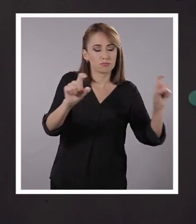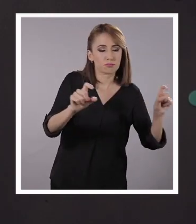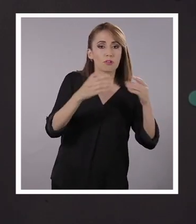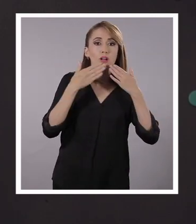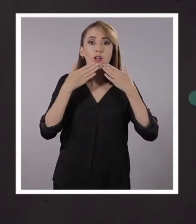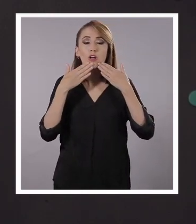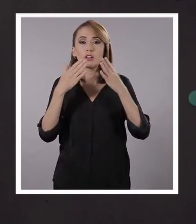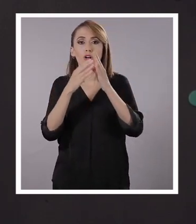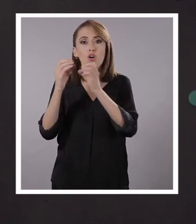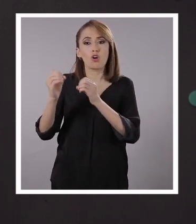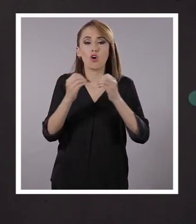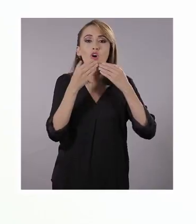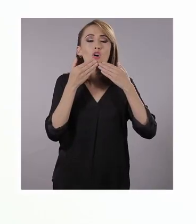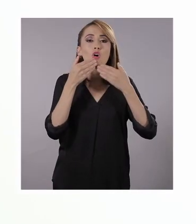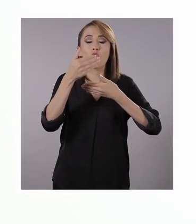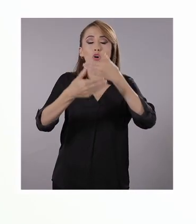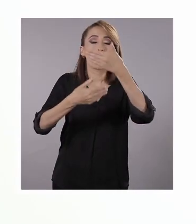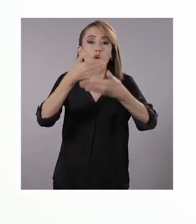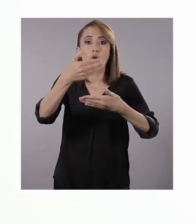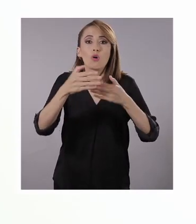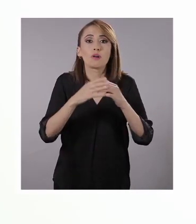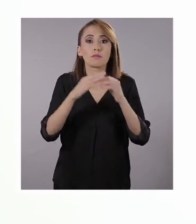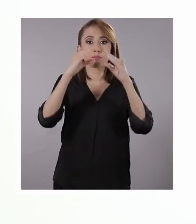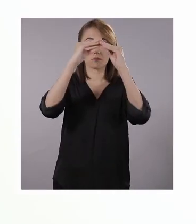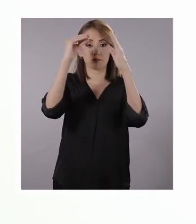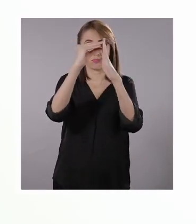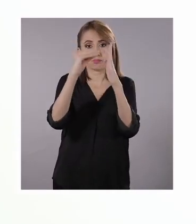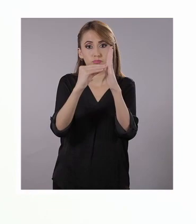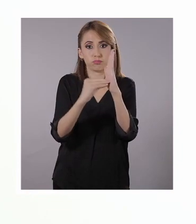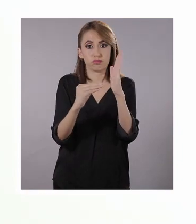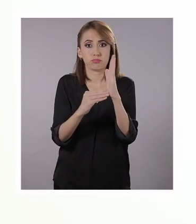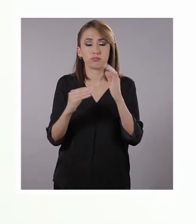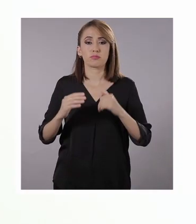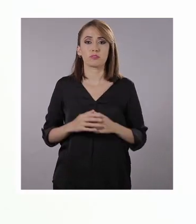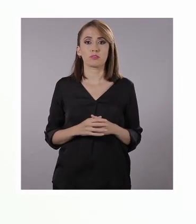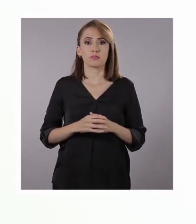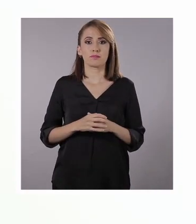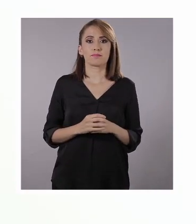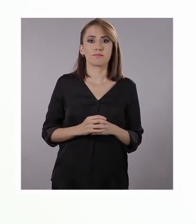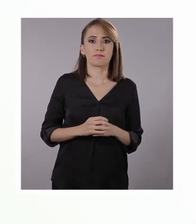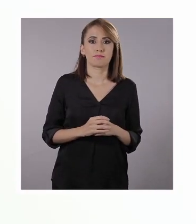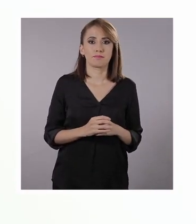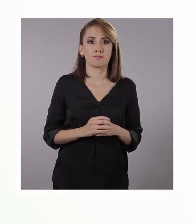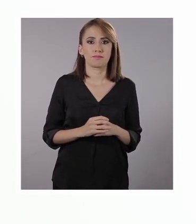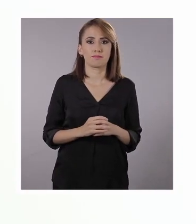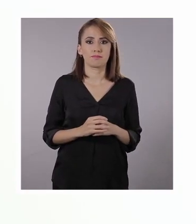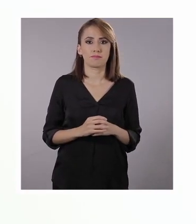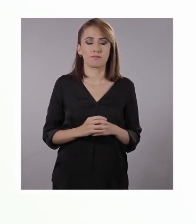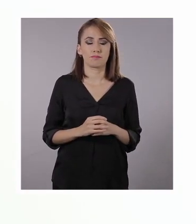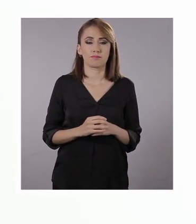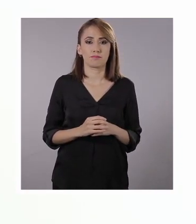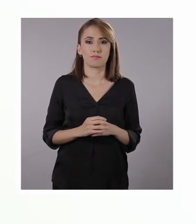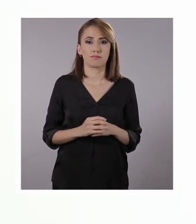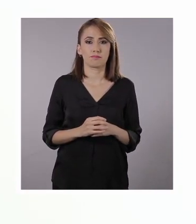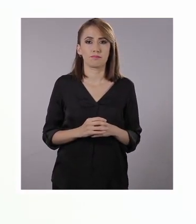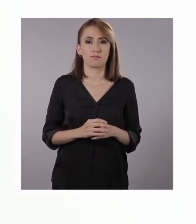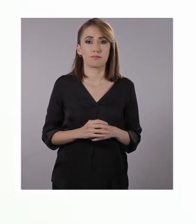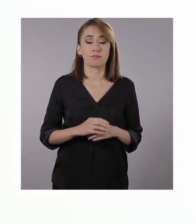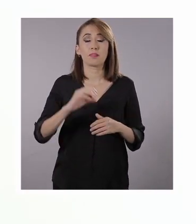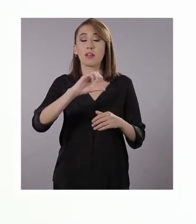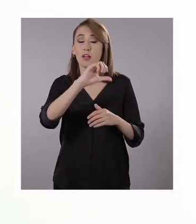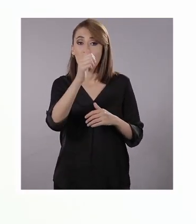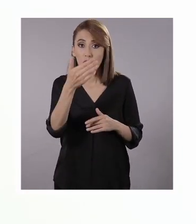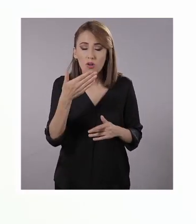una respuesta, qué genial. Operación. Sí, tengo una operación también. Operación. Tengo